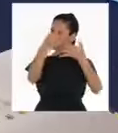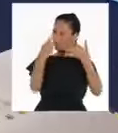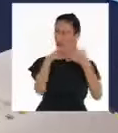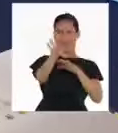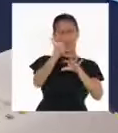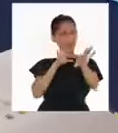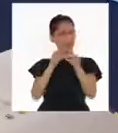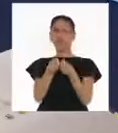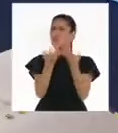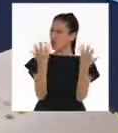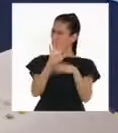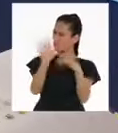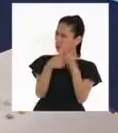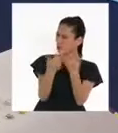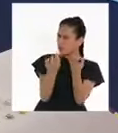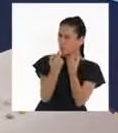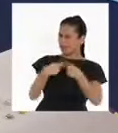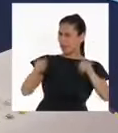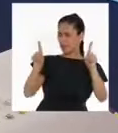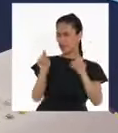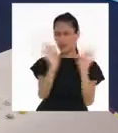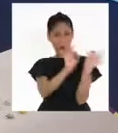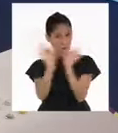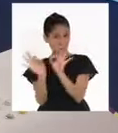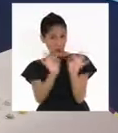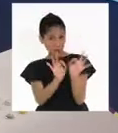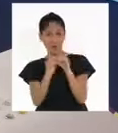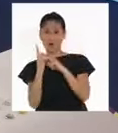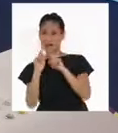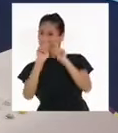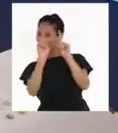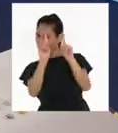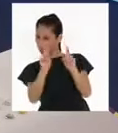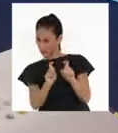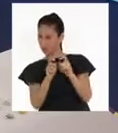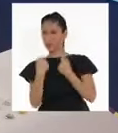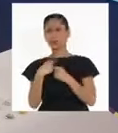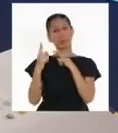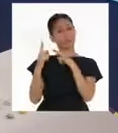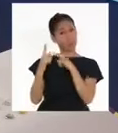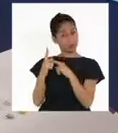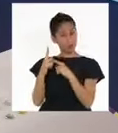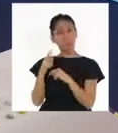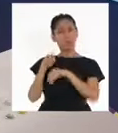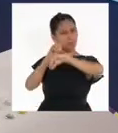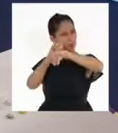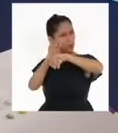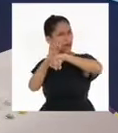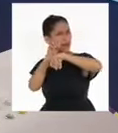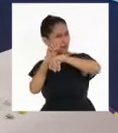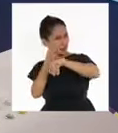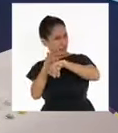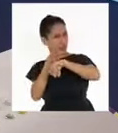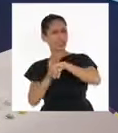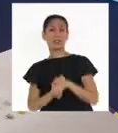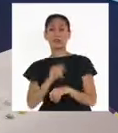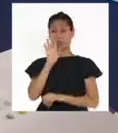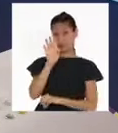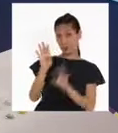Eso mismo, se preguntó Andrés. Por eso, le sugerí que hiciera una encuesta para conocer qué actividad